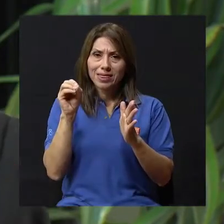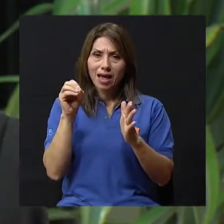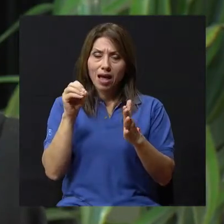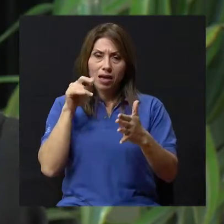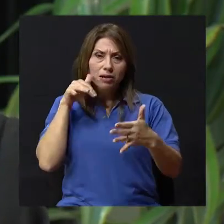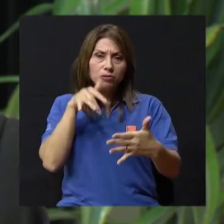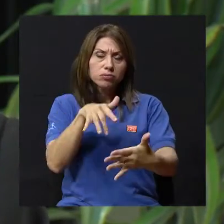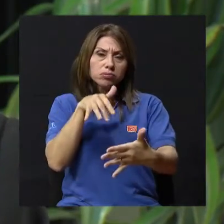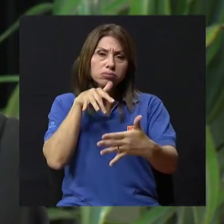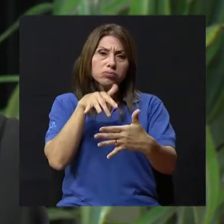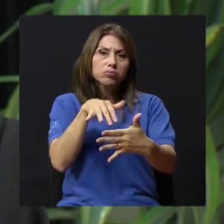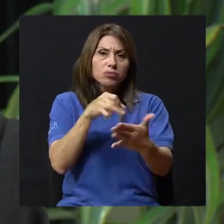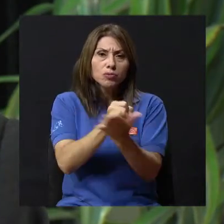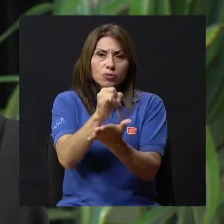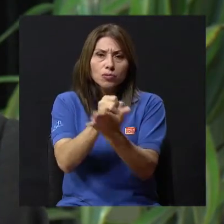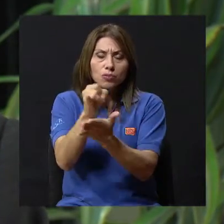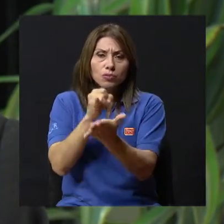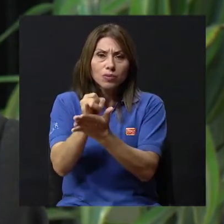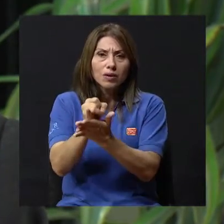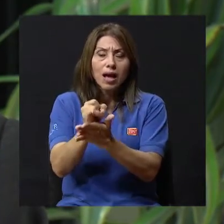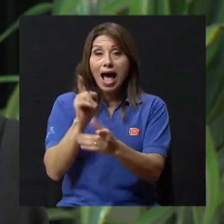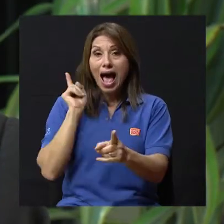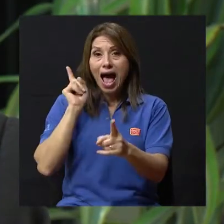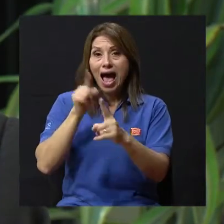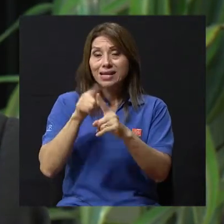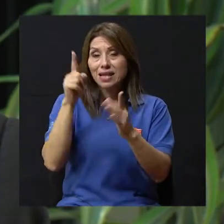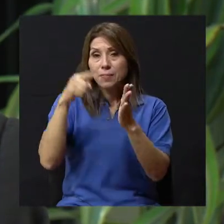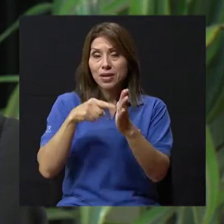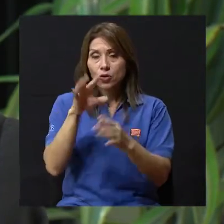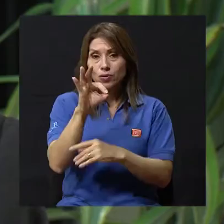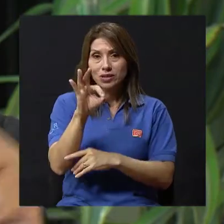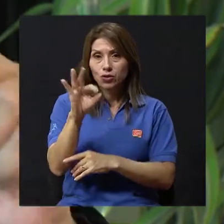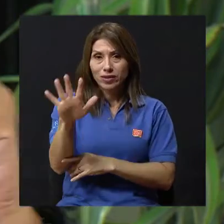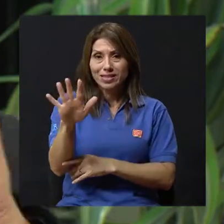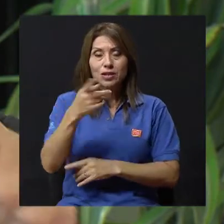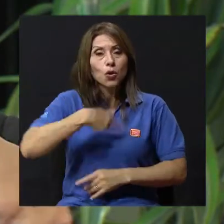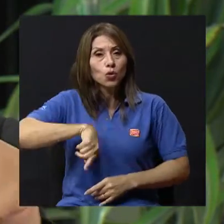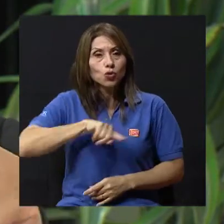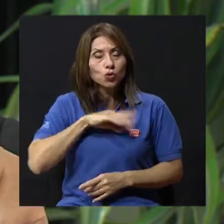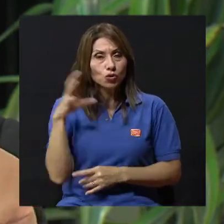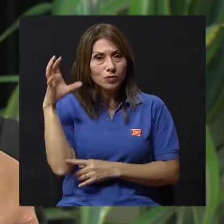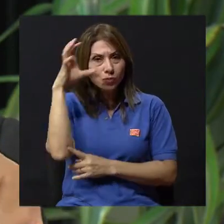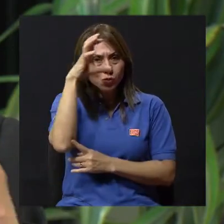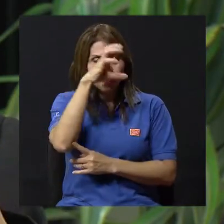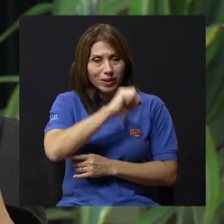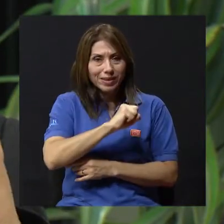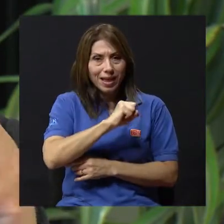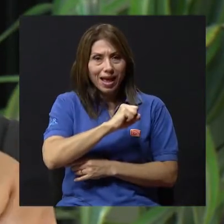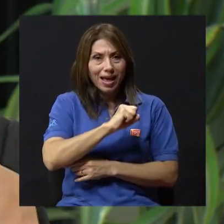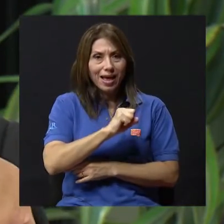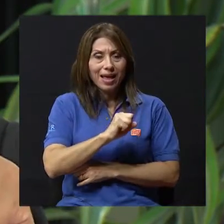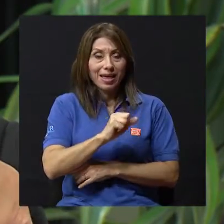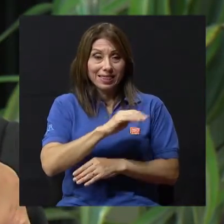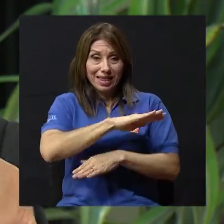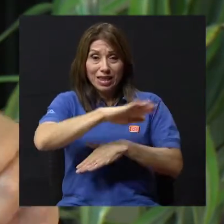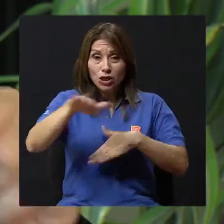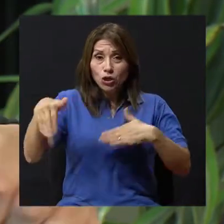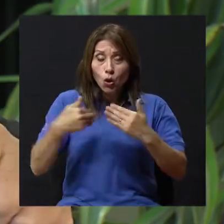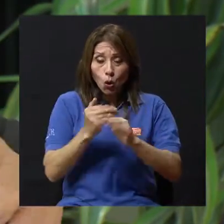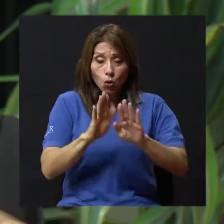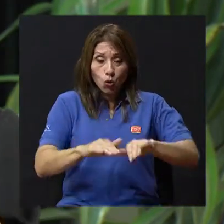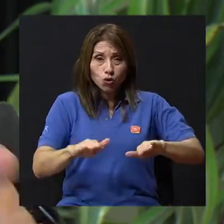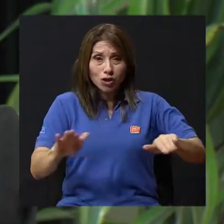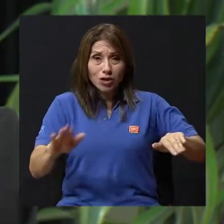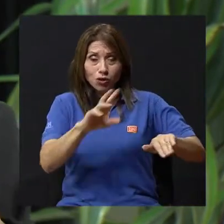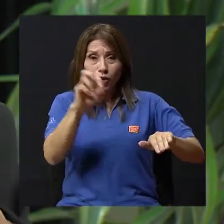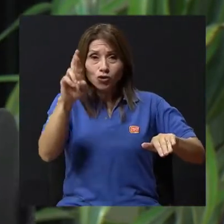hasta el año 95, nosotros encontramos que el 33% de todos los niños en nuestro